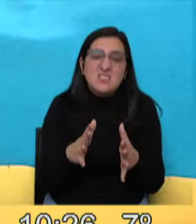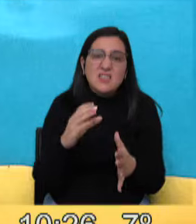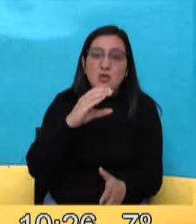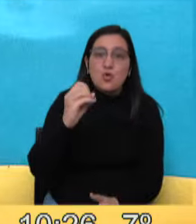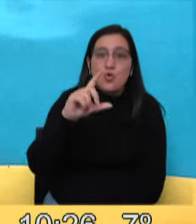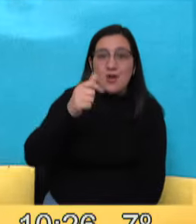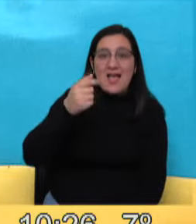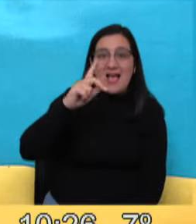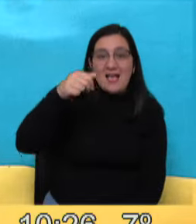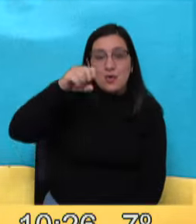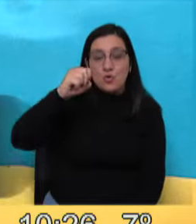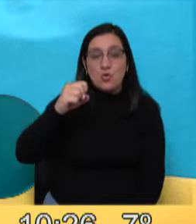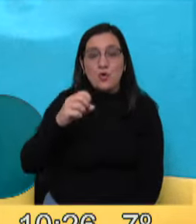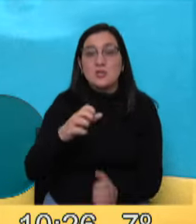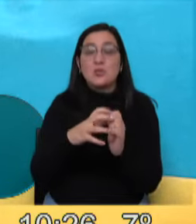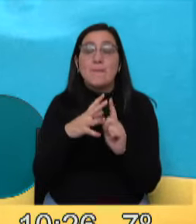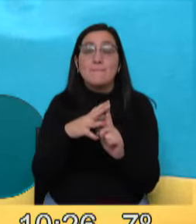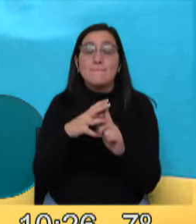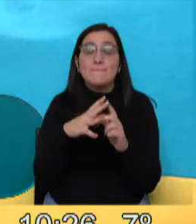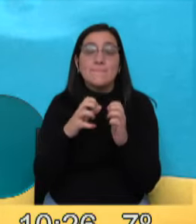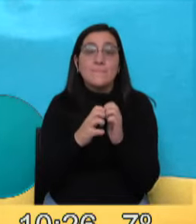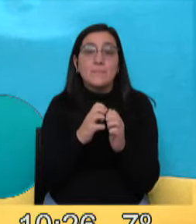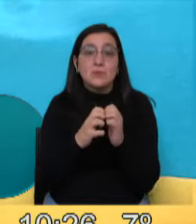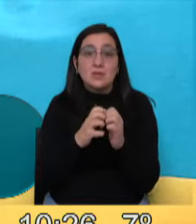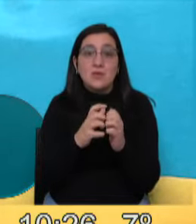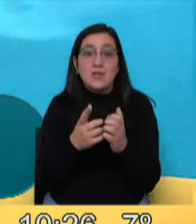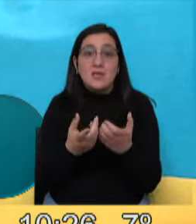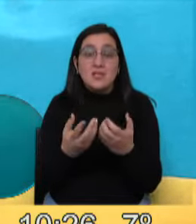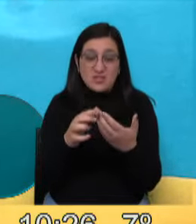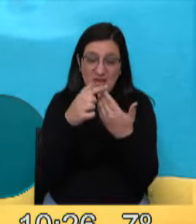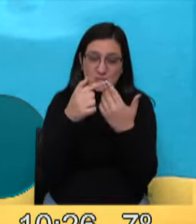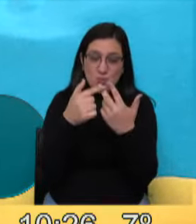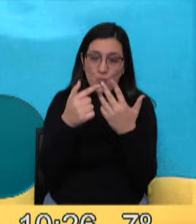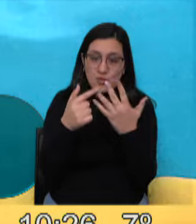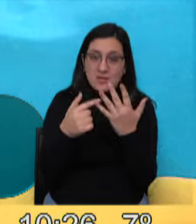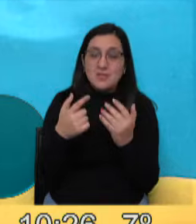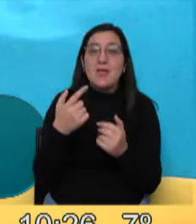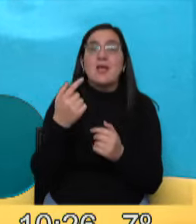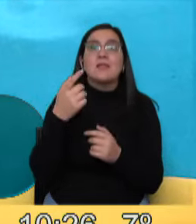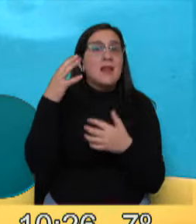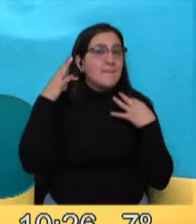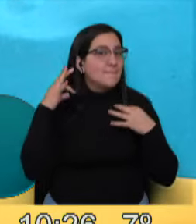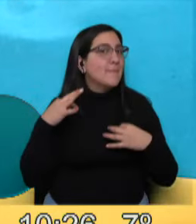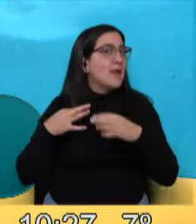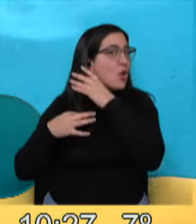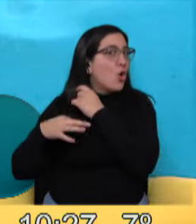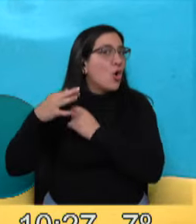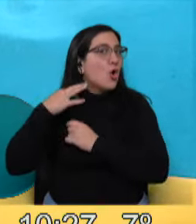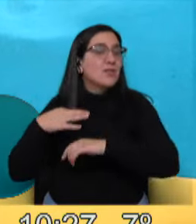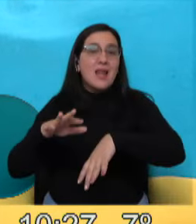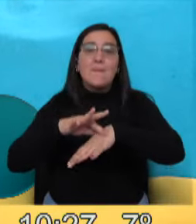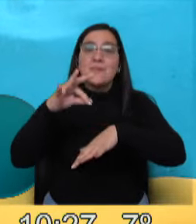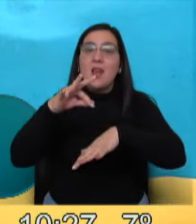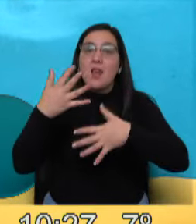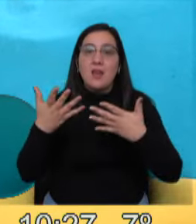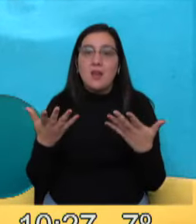una proteína. Vamos a lo sencillo. ¿Cómo se ve? Está en las uñas, está en el pelo, está en la piel. Cuando decimos en la piel,